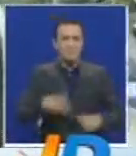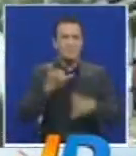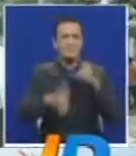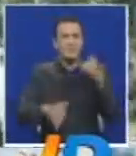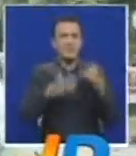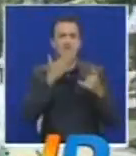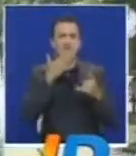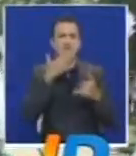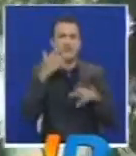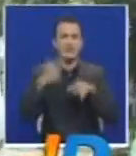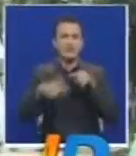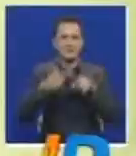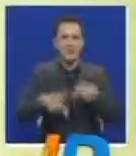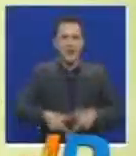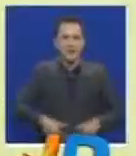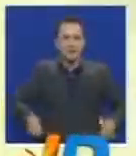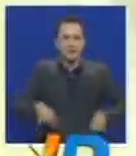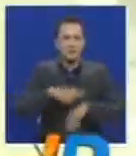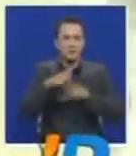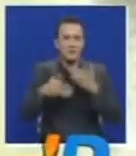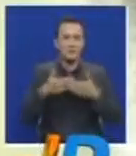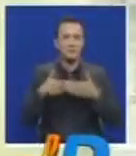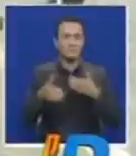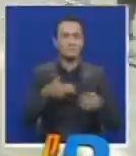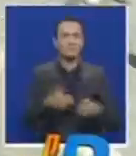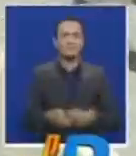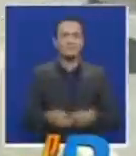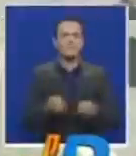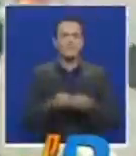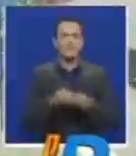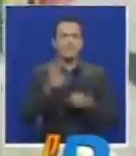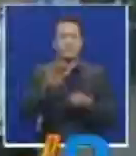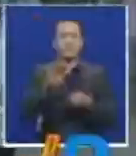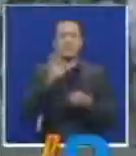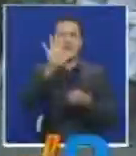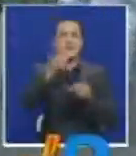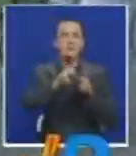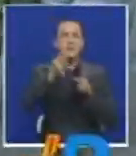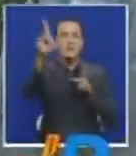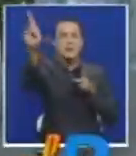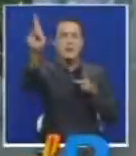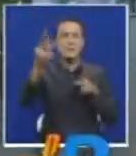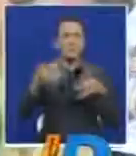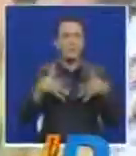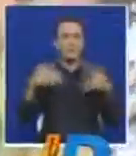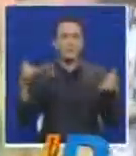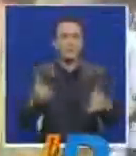pintado hasta los calzoncillos. Esta es la mejor fiesta de 5 kilómetros del planeta.